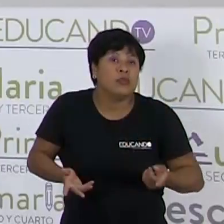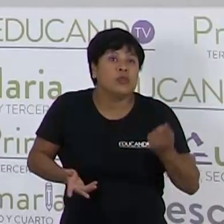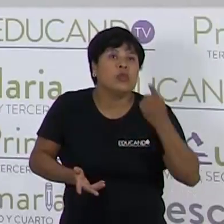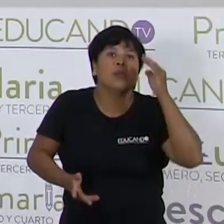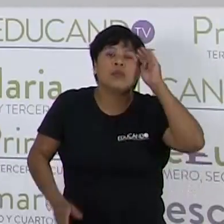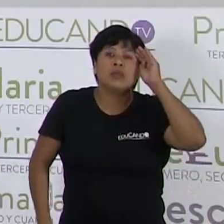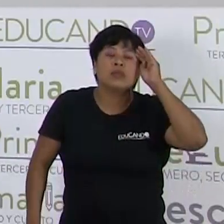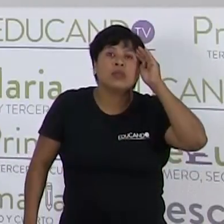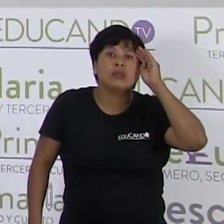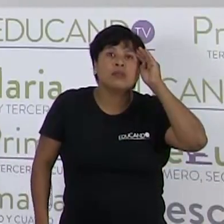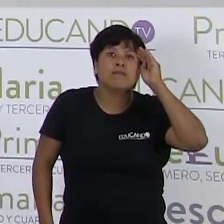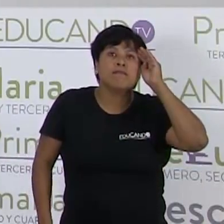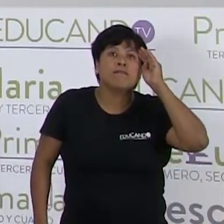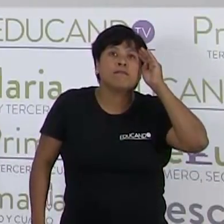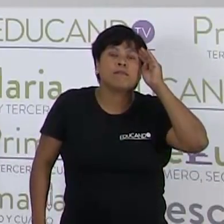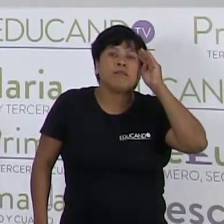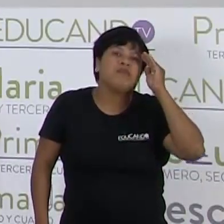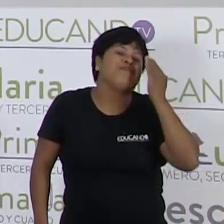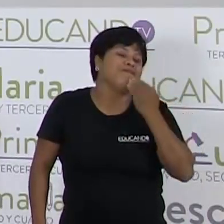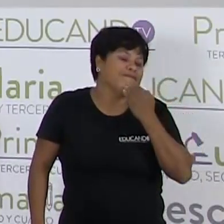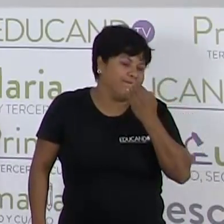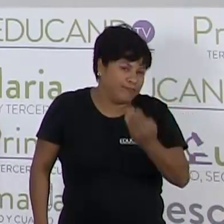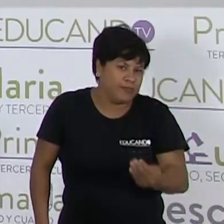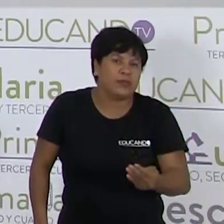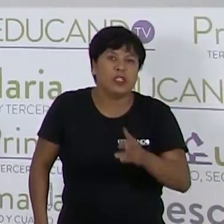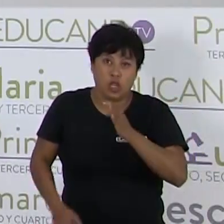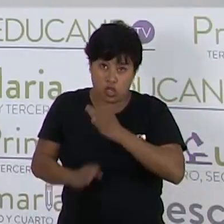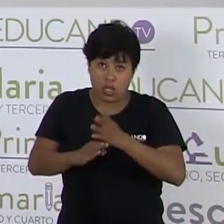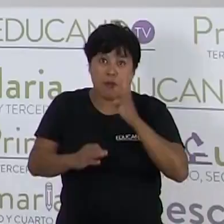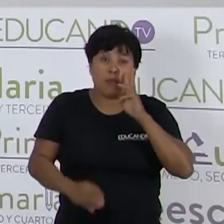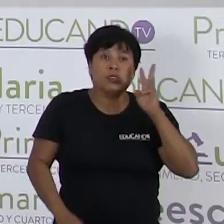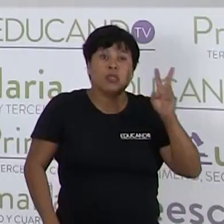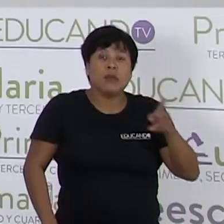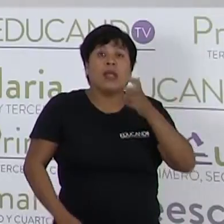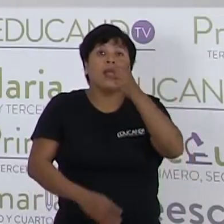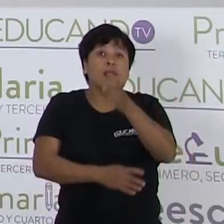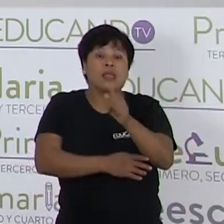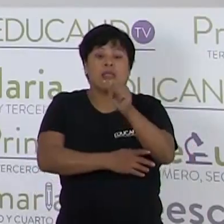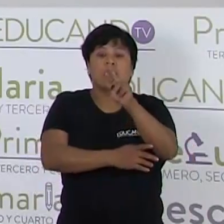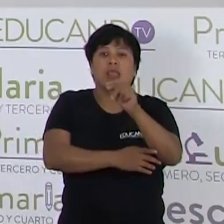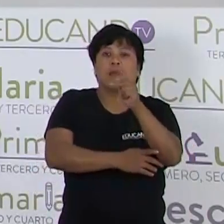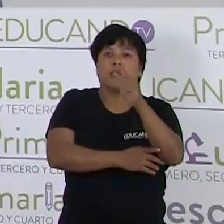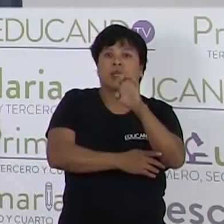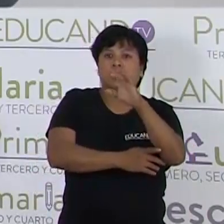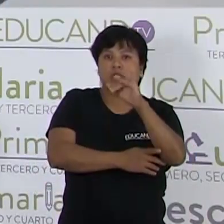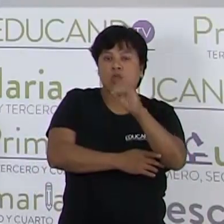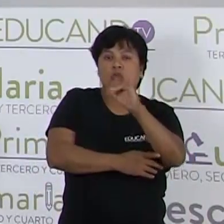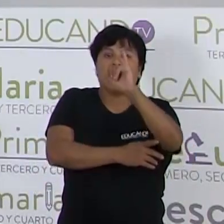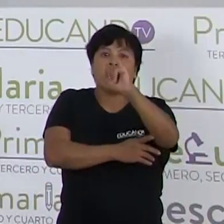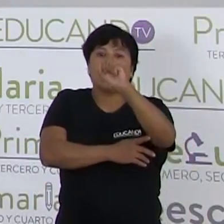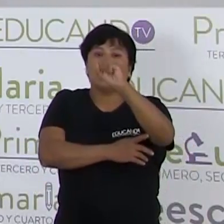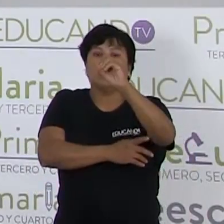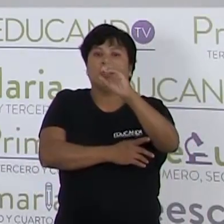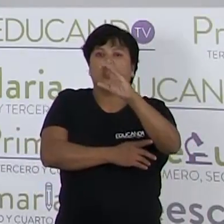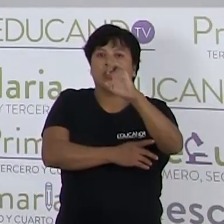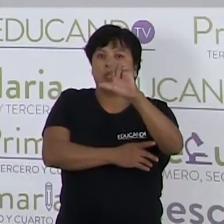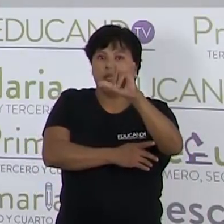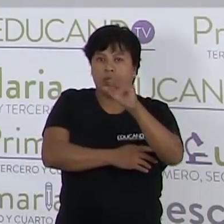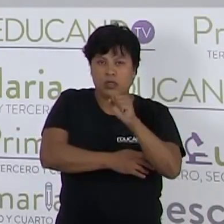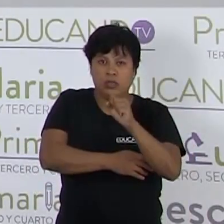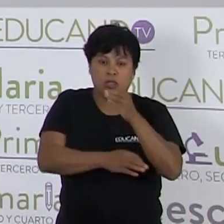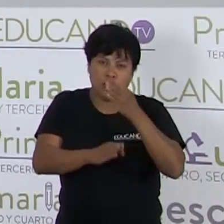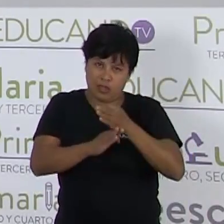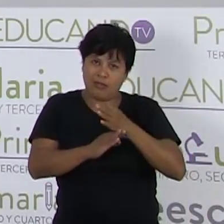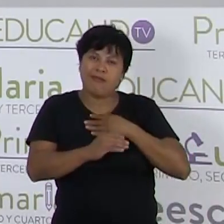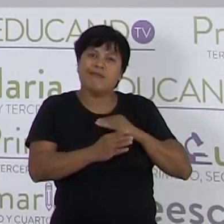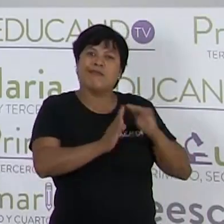dices? Pues bien, vamos a ver, ese es un trapecio isósceles. Y aquí le vamos a poner su